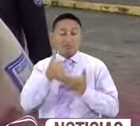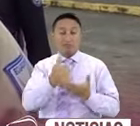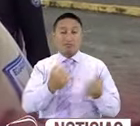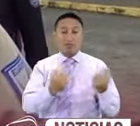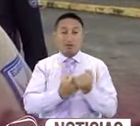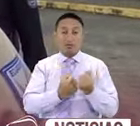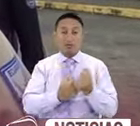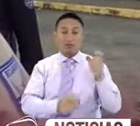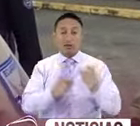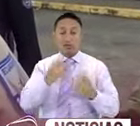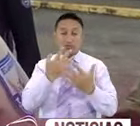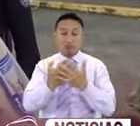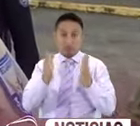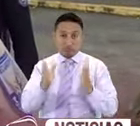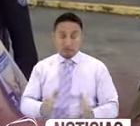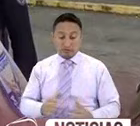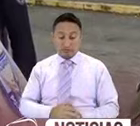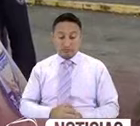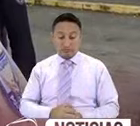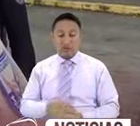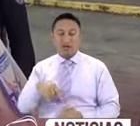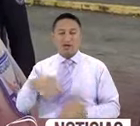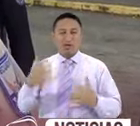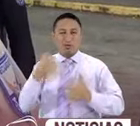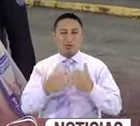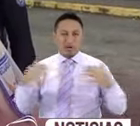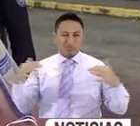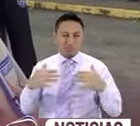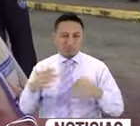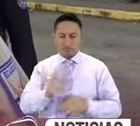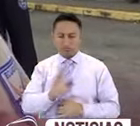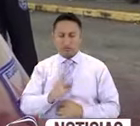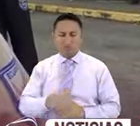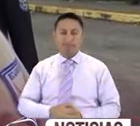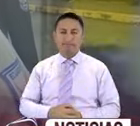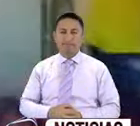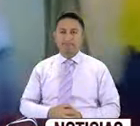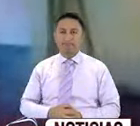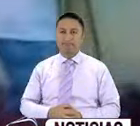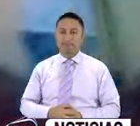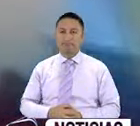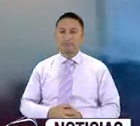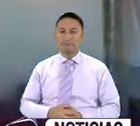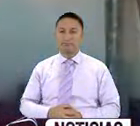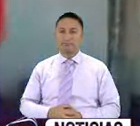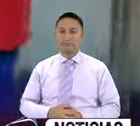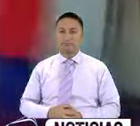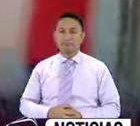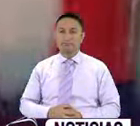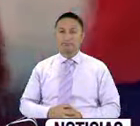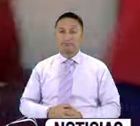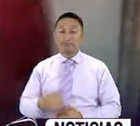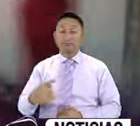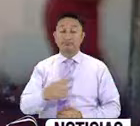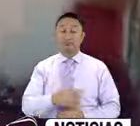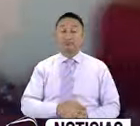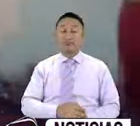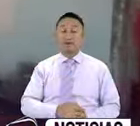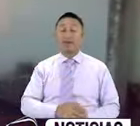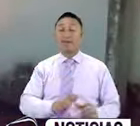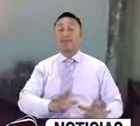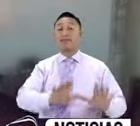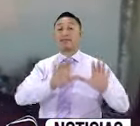la libertad, y no hemos tenido ningún inconveniente hasta el momento. Este es el 20º centro de privación de